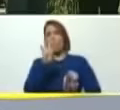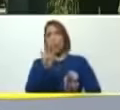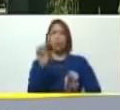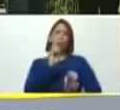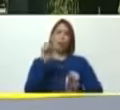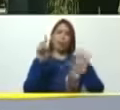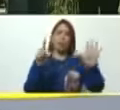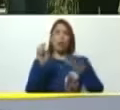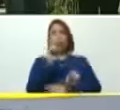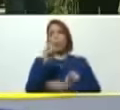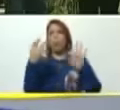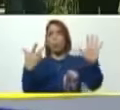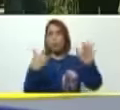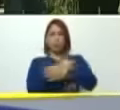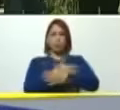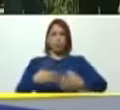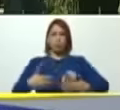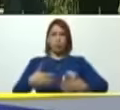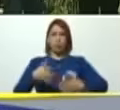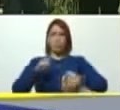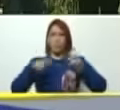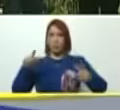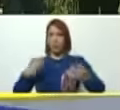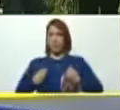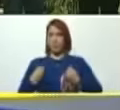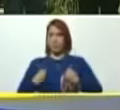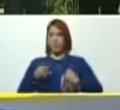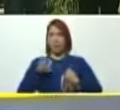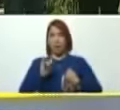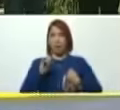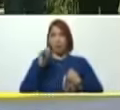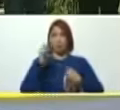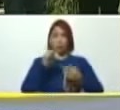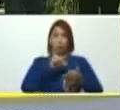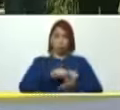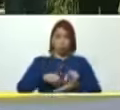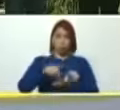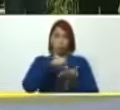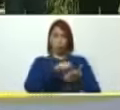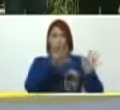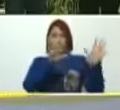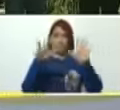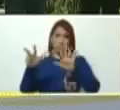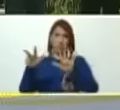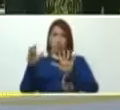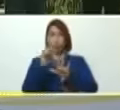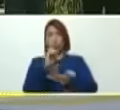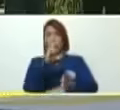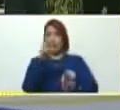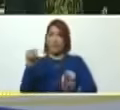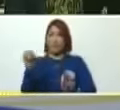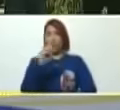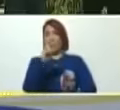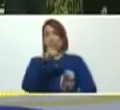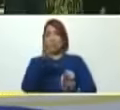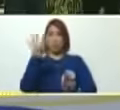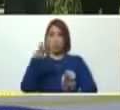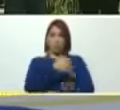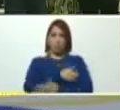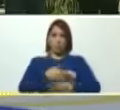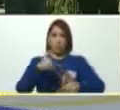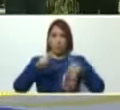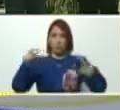de habitantes. Ahora hay ciudades que tienen 18, 20, 24 millones de habitantes.